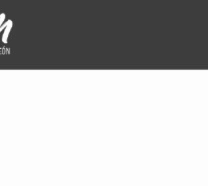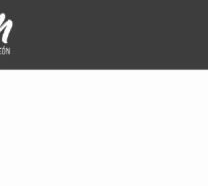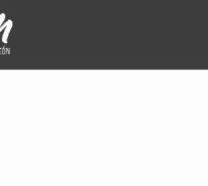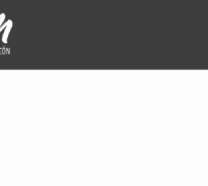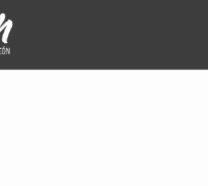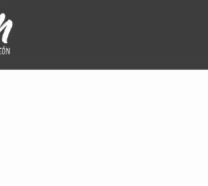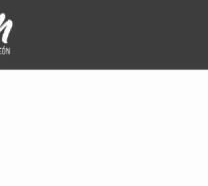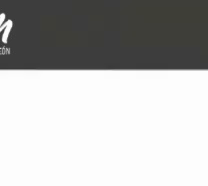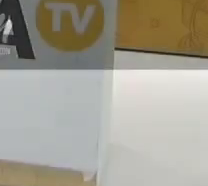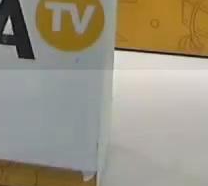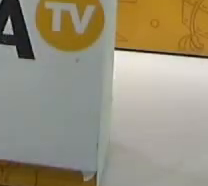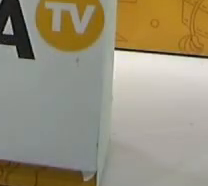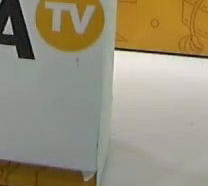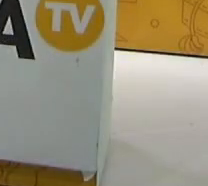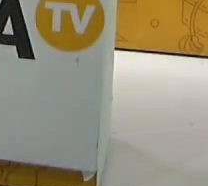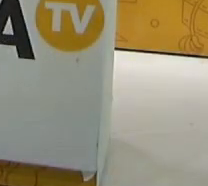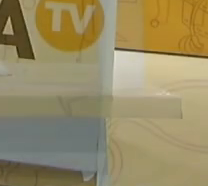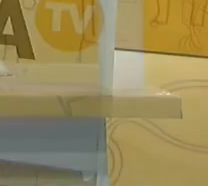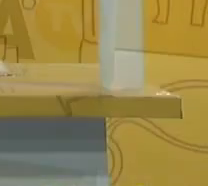FM.